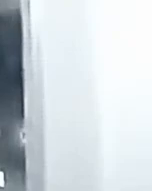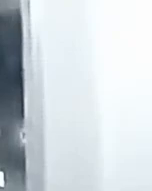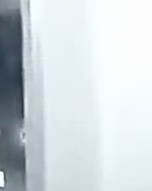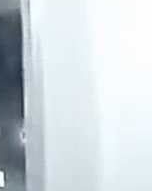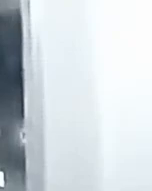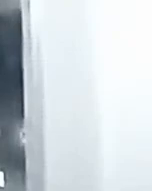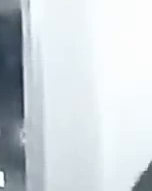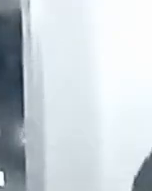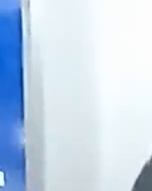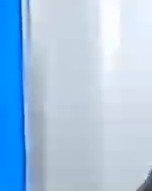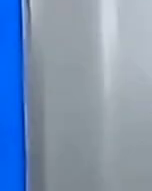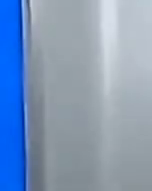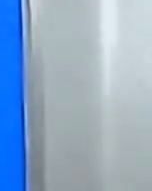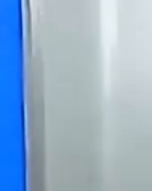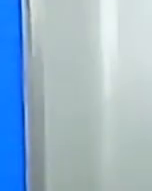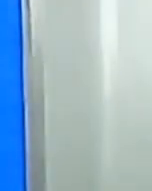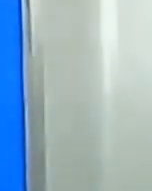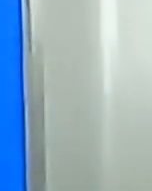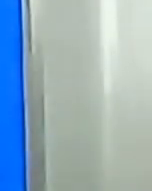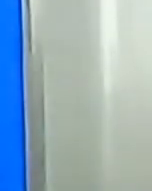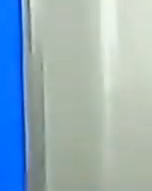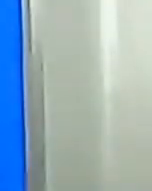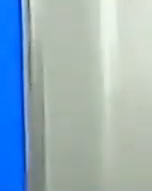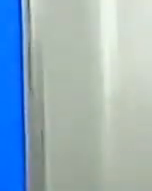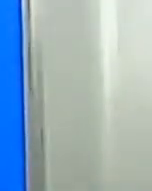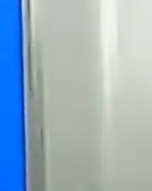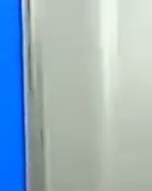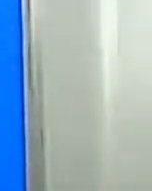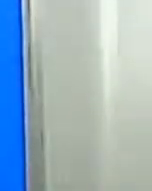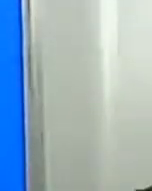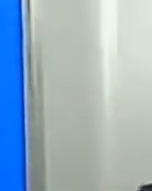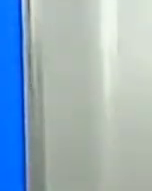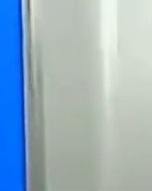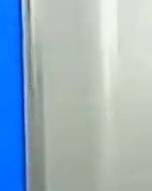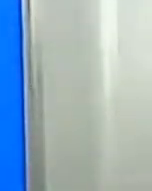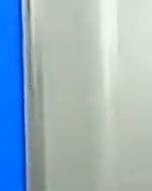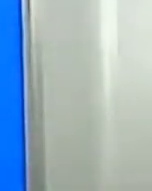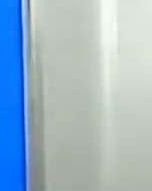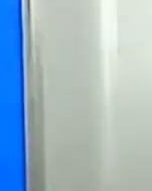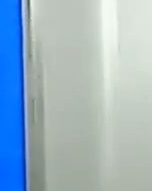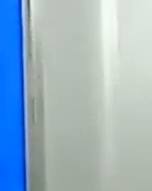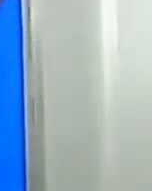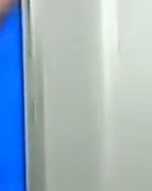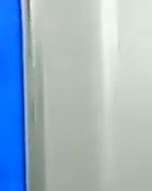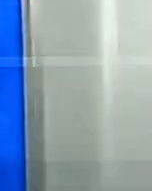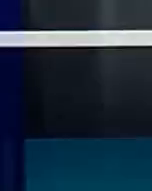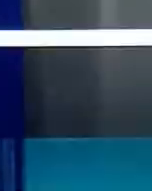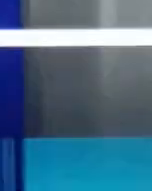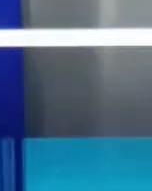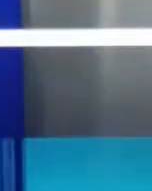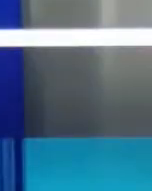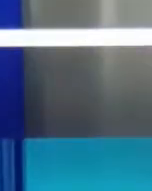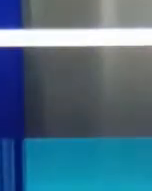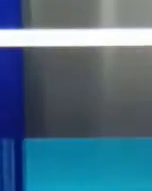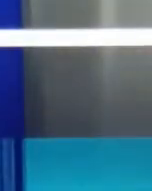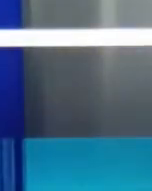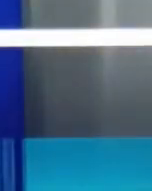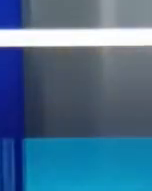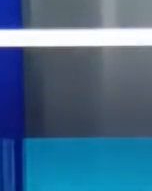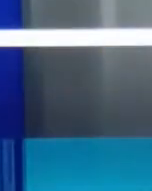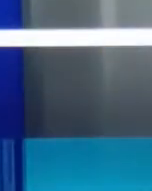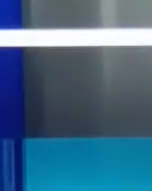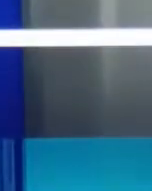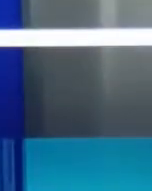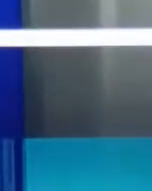electa. Buenas noches, soy Marcela Aguiñaga y represento el cambio en Guayas. Es hora de dejar atrás el continuismo